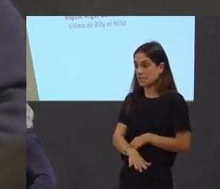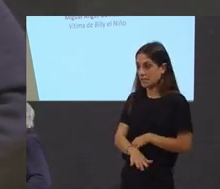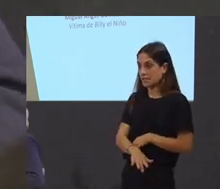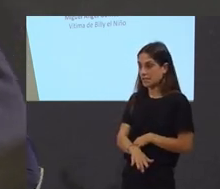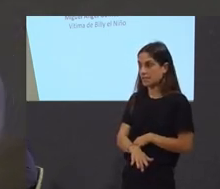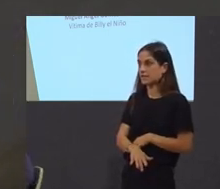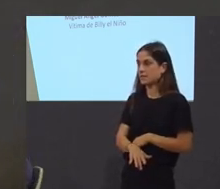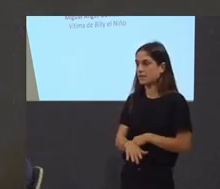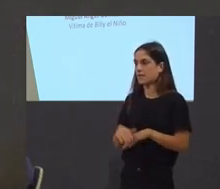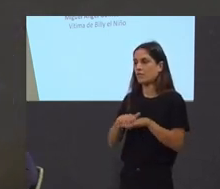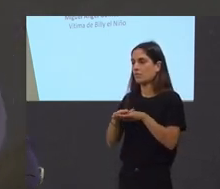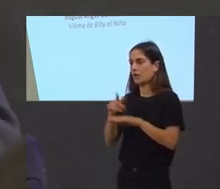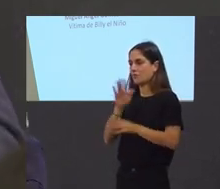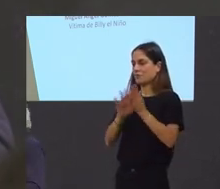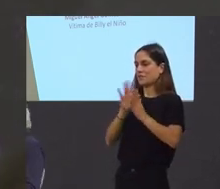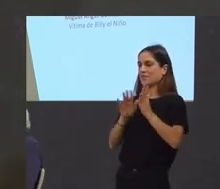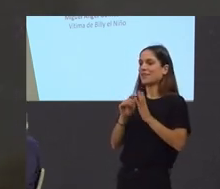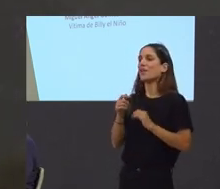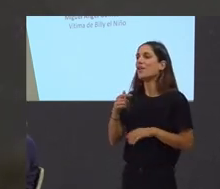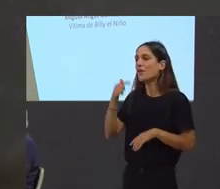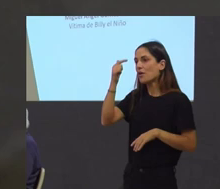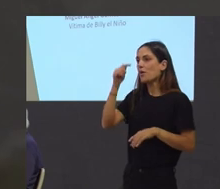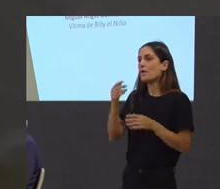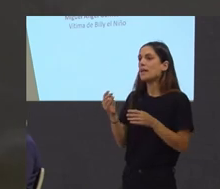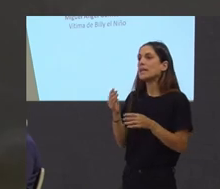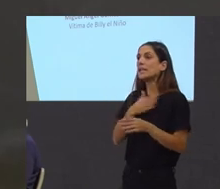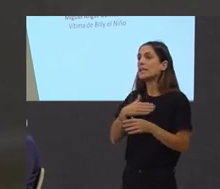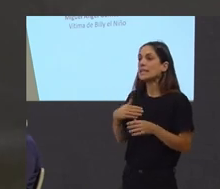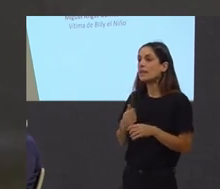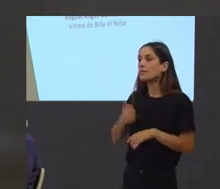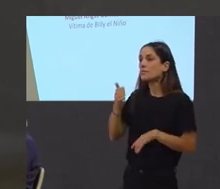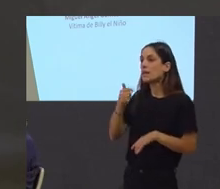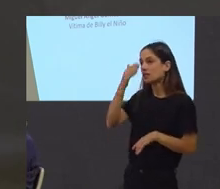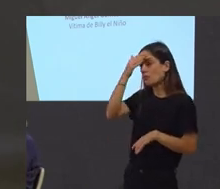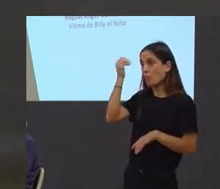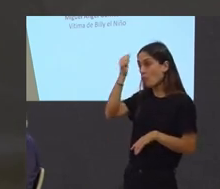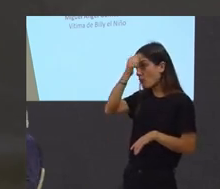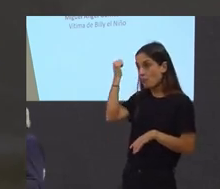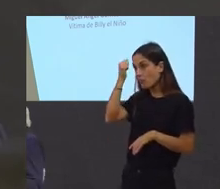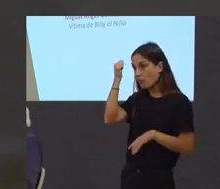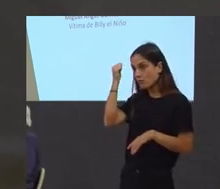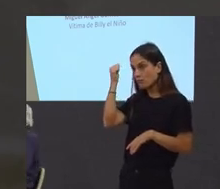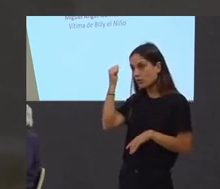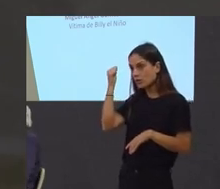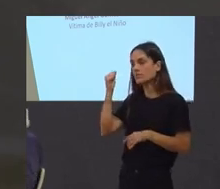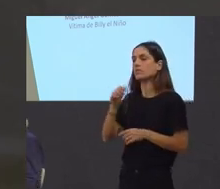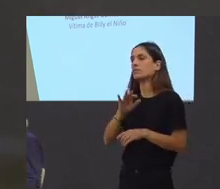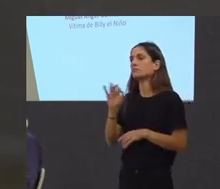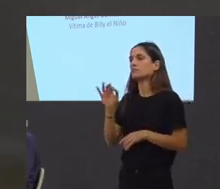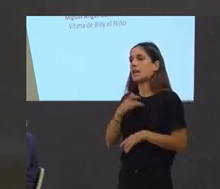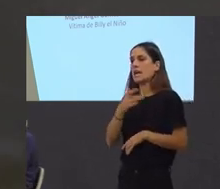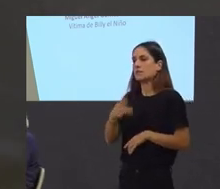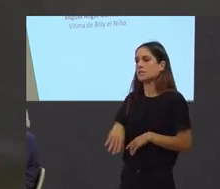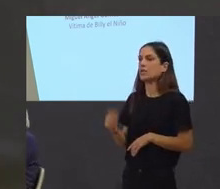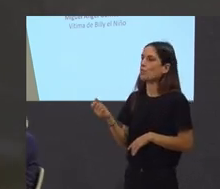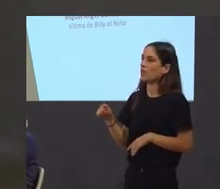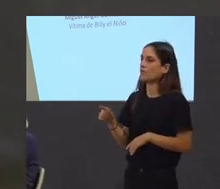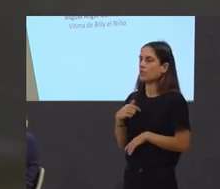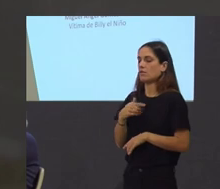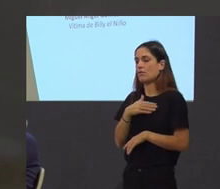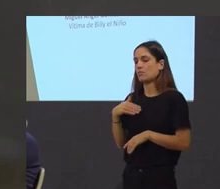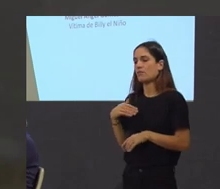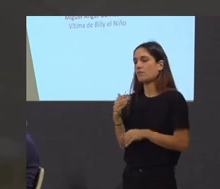a cambio de amnesia y claro plan es una barbaridad o sea porque si grandes ya no hay futuro que tú estás perdido y de hecho